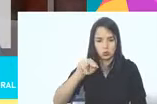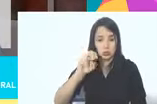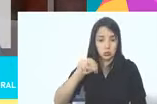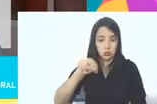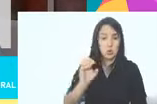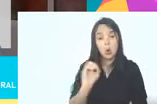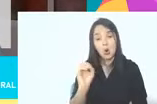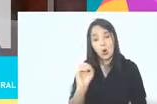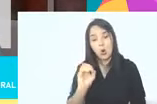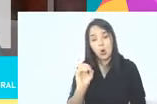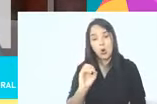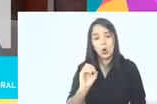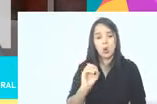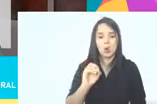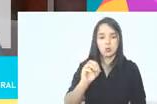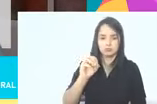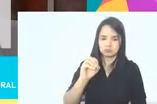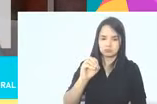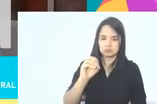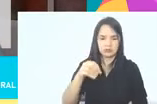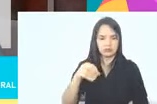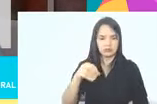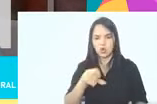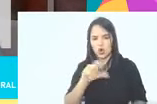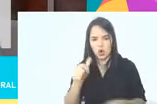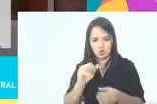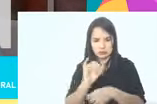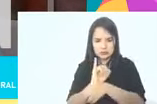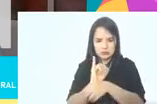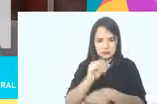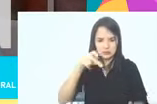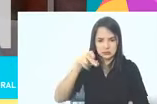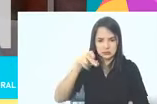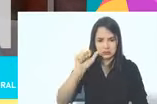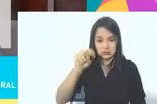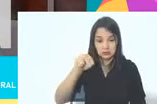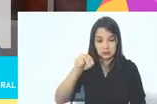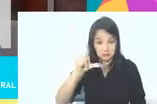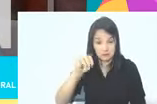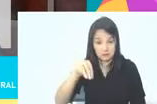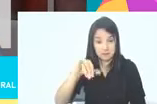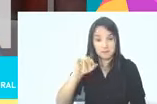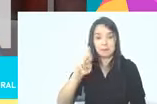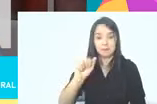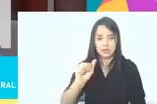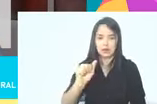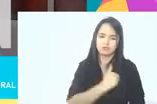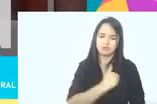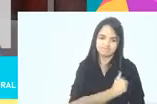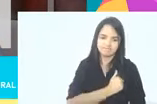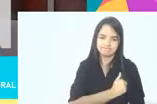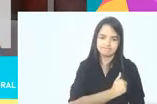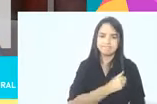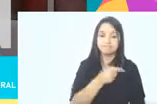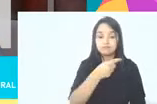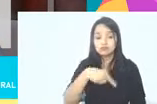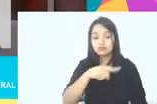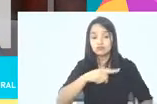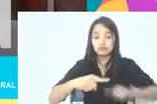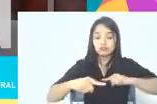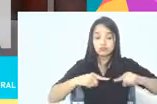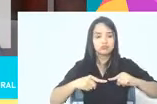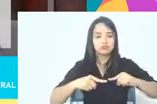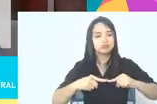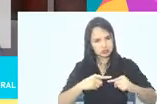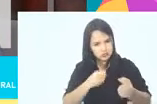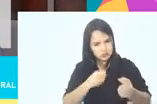articulación, Carlitos. Nos dicen que sí, se han articulado con el secretario de Educación. Muy importante eso. Miremos el caso de Bogotá, como